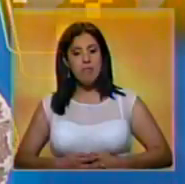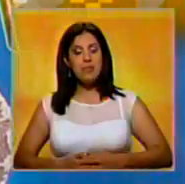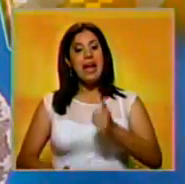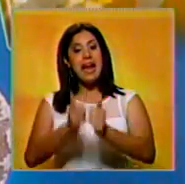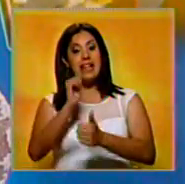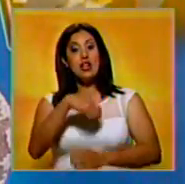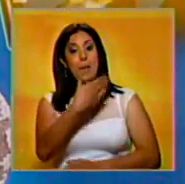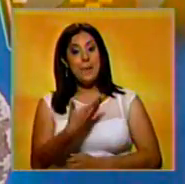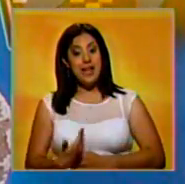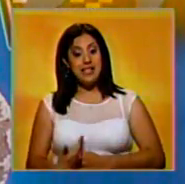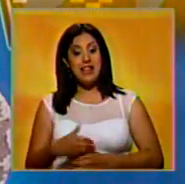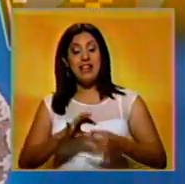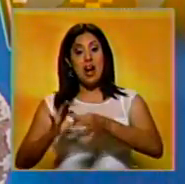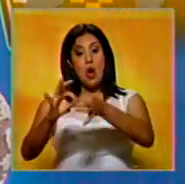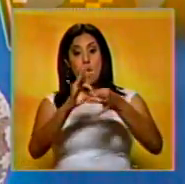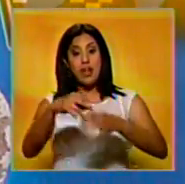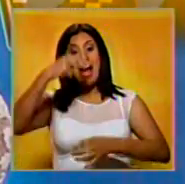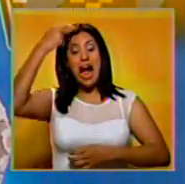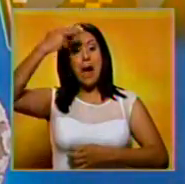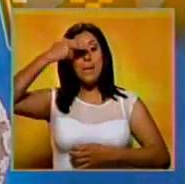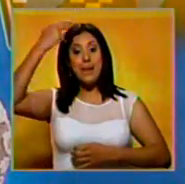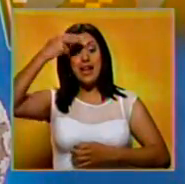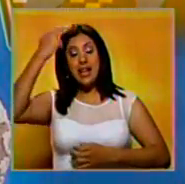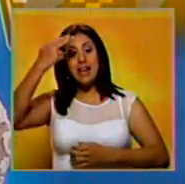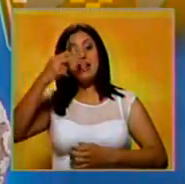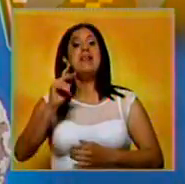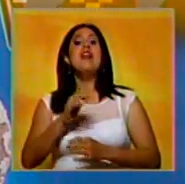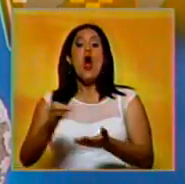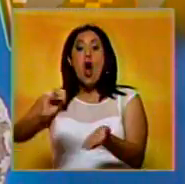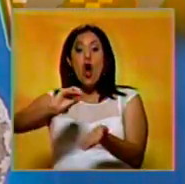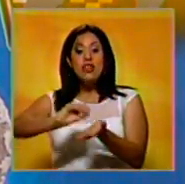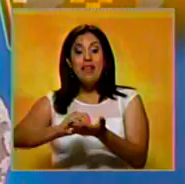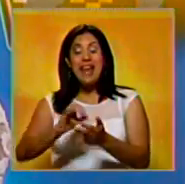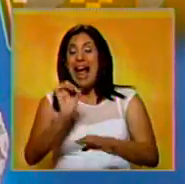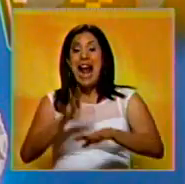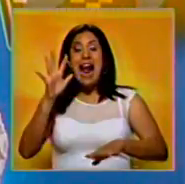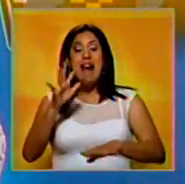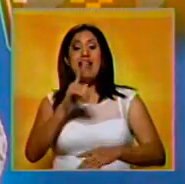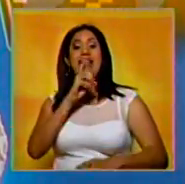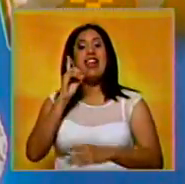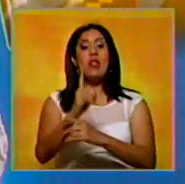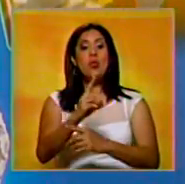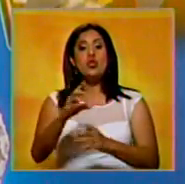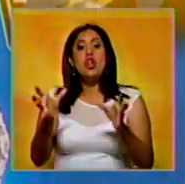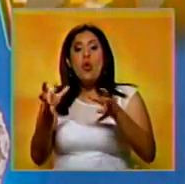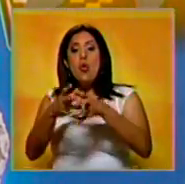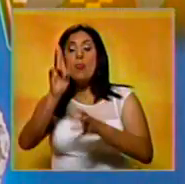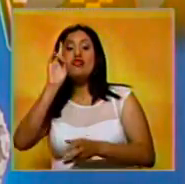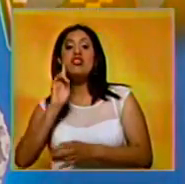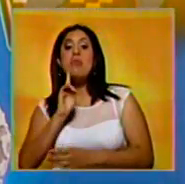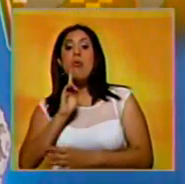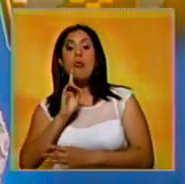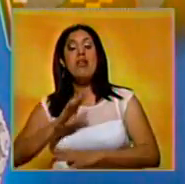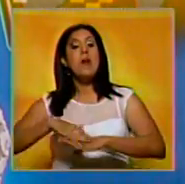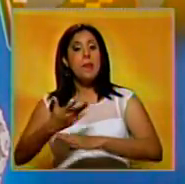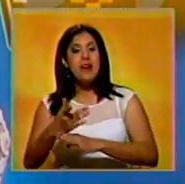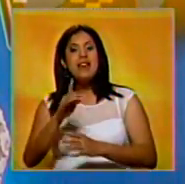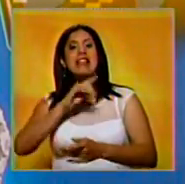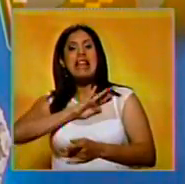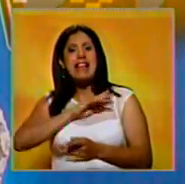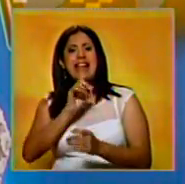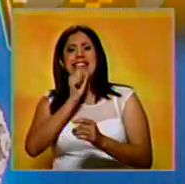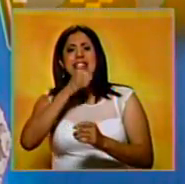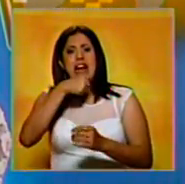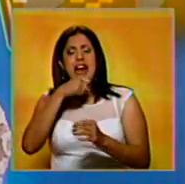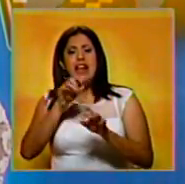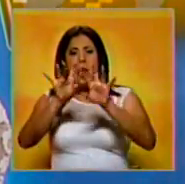El candidato presidencial de la Unidad, Enrique Capriles Radonsky, reiteró que es grave la denuncia que hizo el Comando Simón Bolívar sobre las claves de acceso